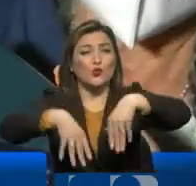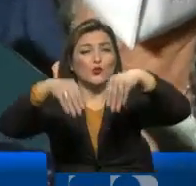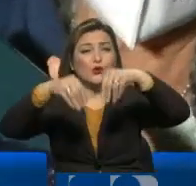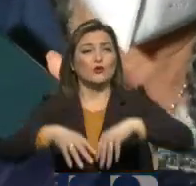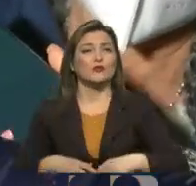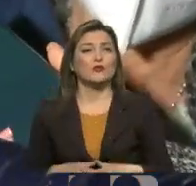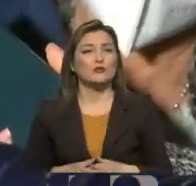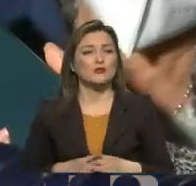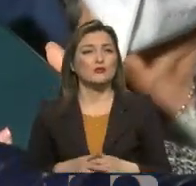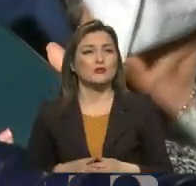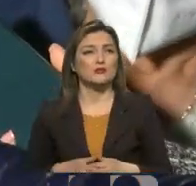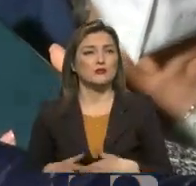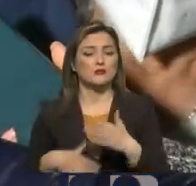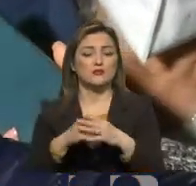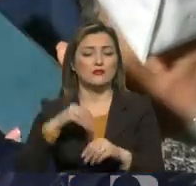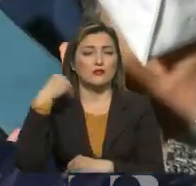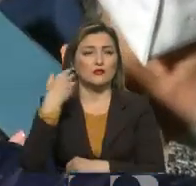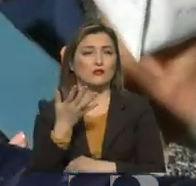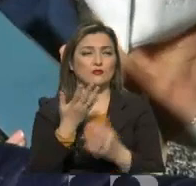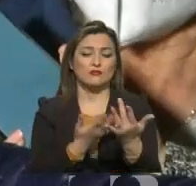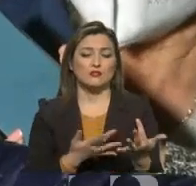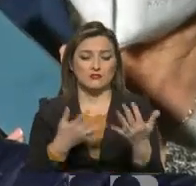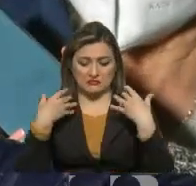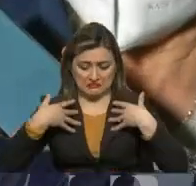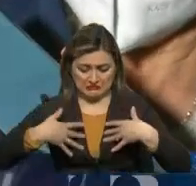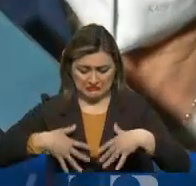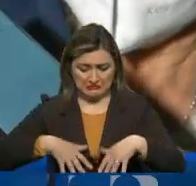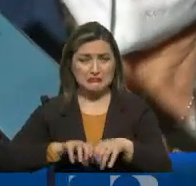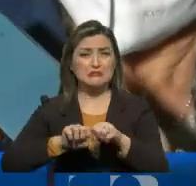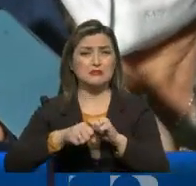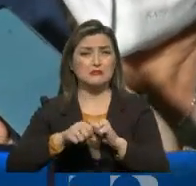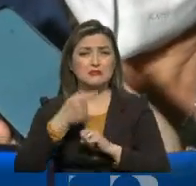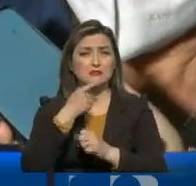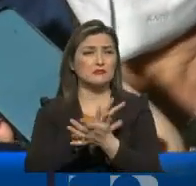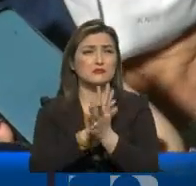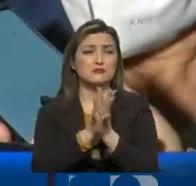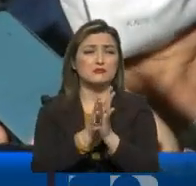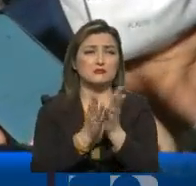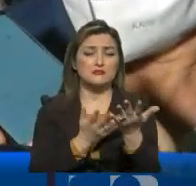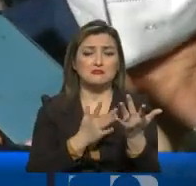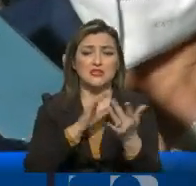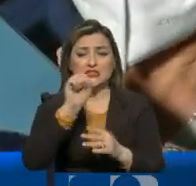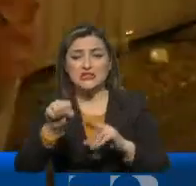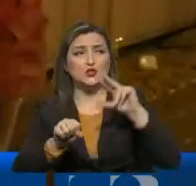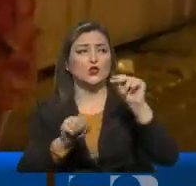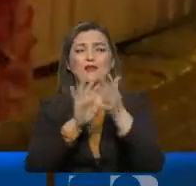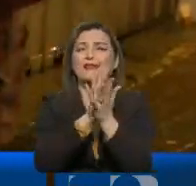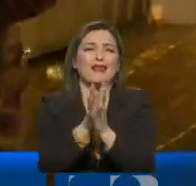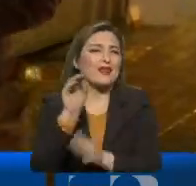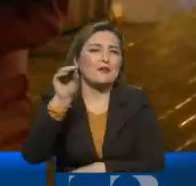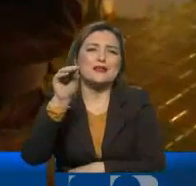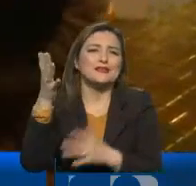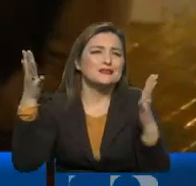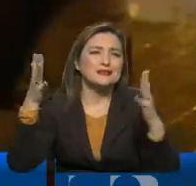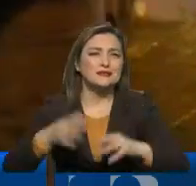que todos estábamos afuera esperando todos mojados y nadie me dijo nada que ver en lo que no según las